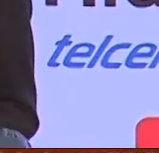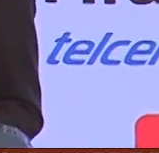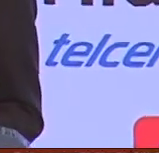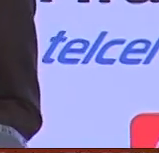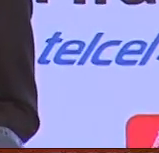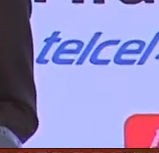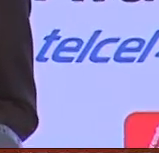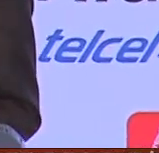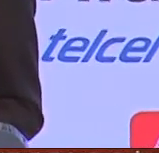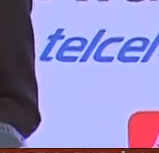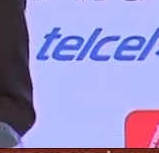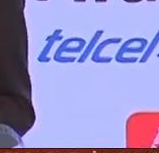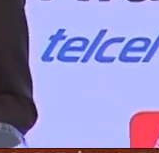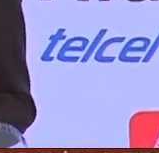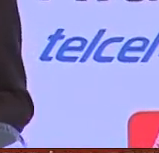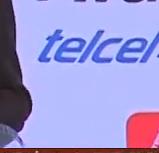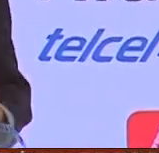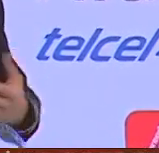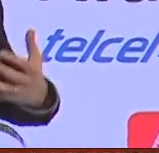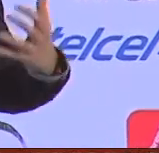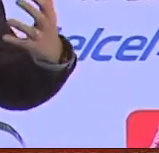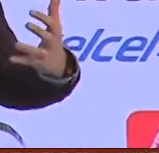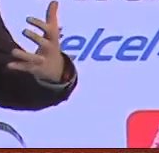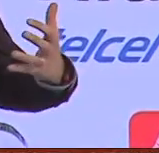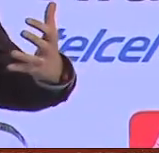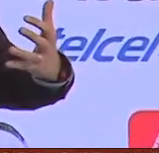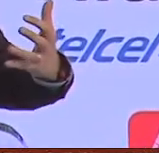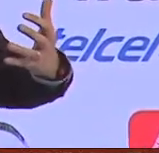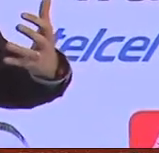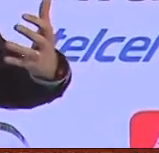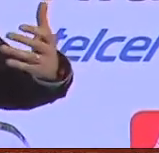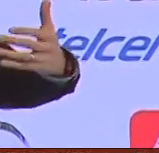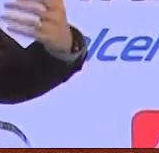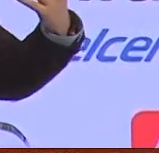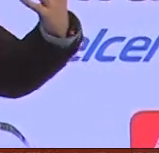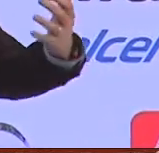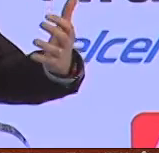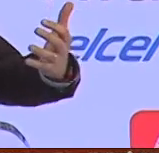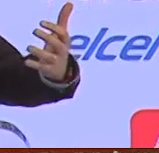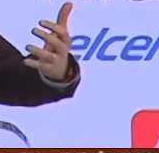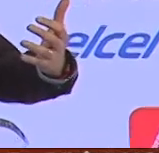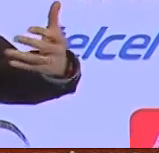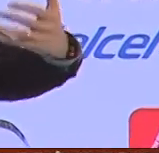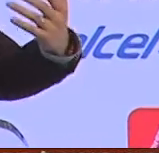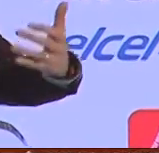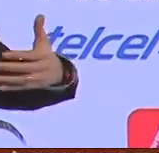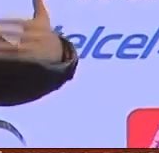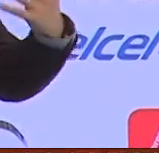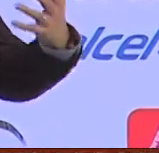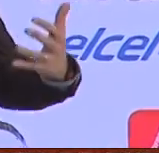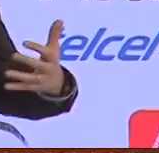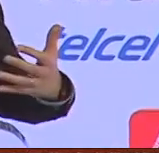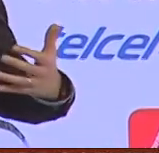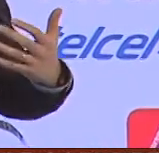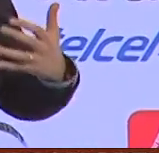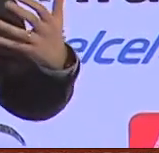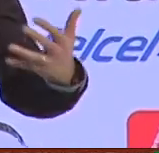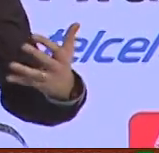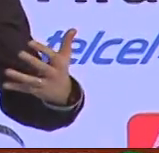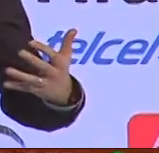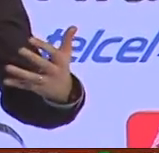un avance en el conocimiento y en la educación, tenemos esta increíble capacidad de